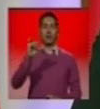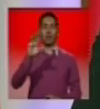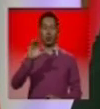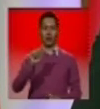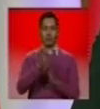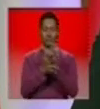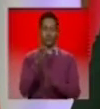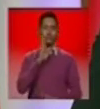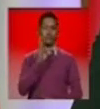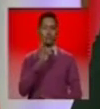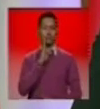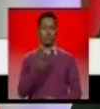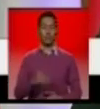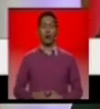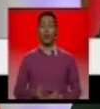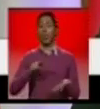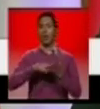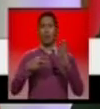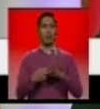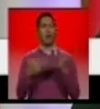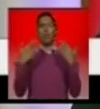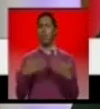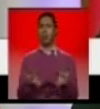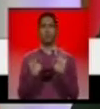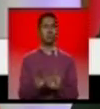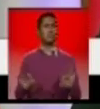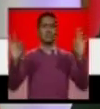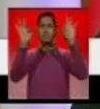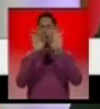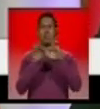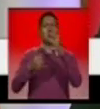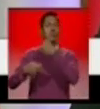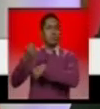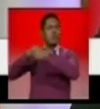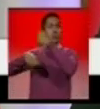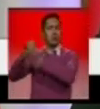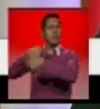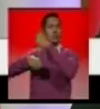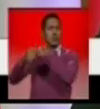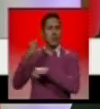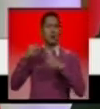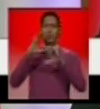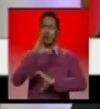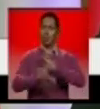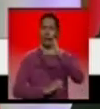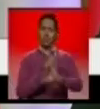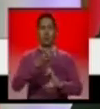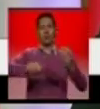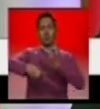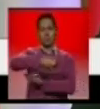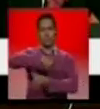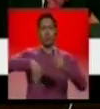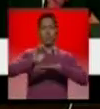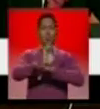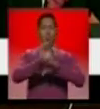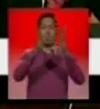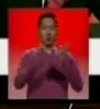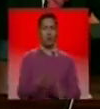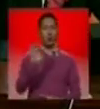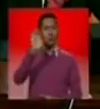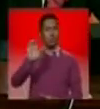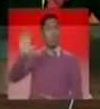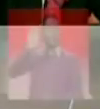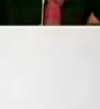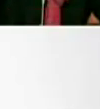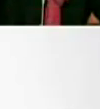entorno estable y fiable para los comerciantes e inversores ecuatorianos y europeos. Con ello, Ecuador